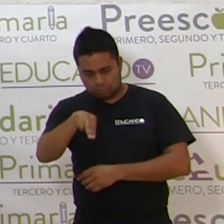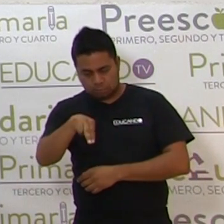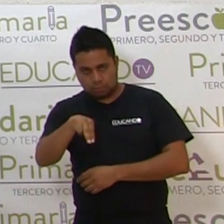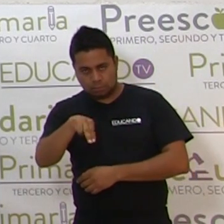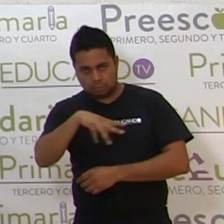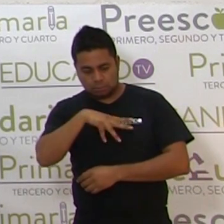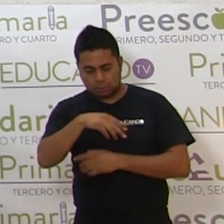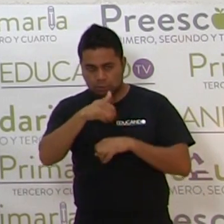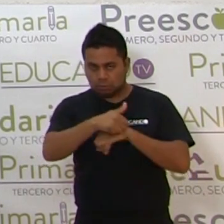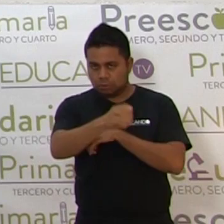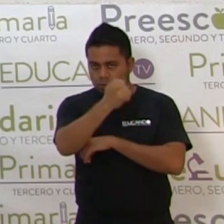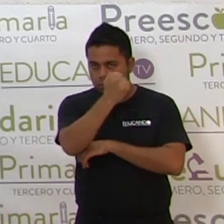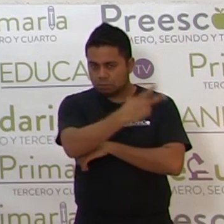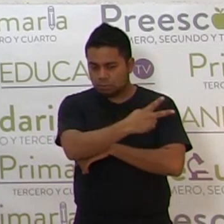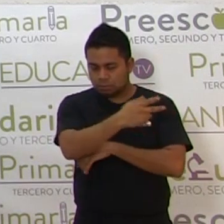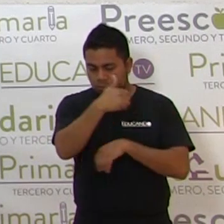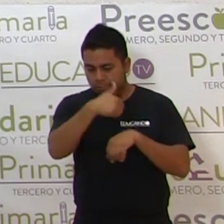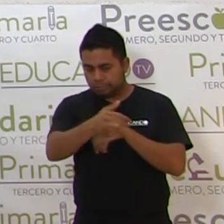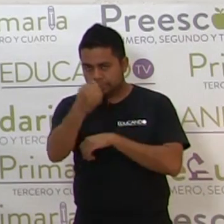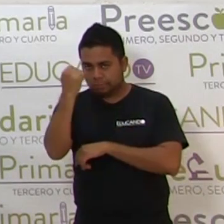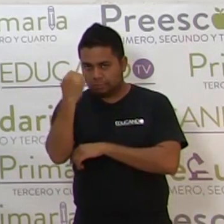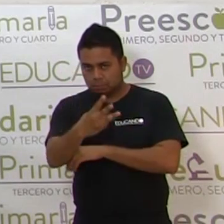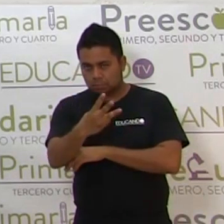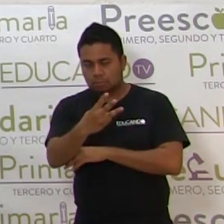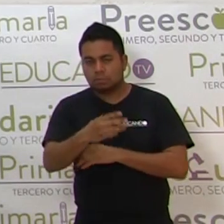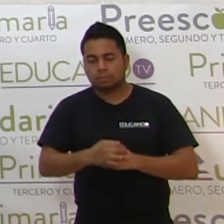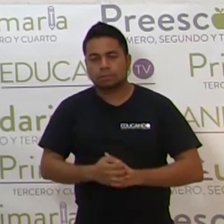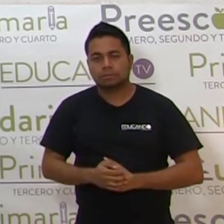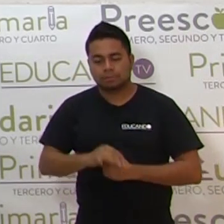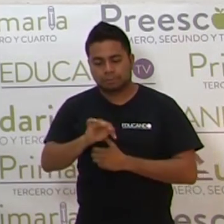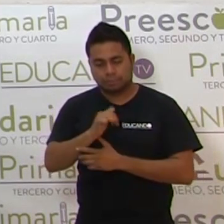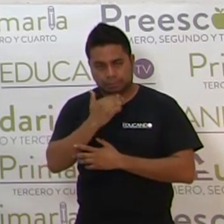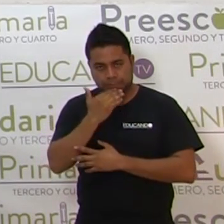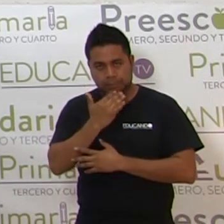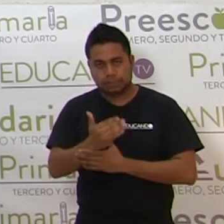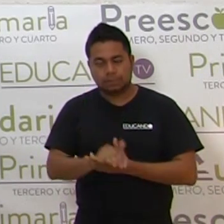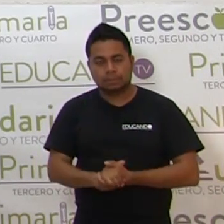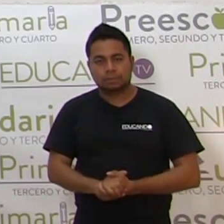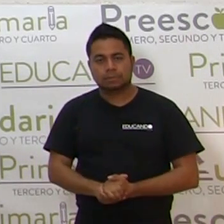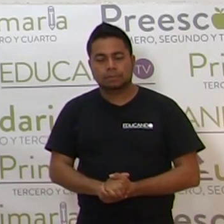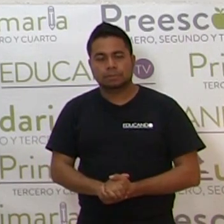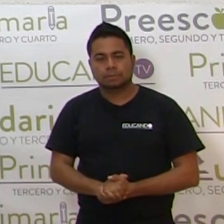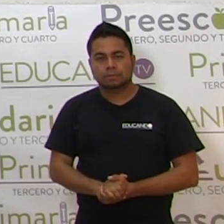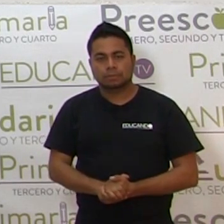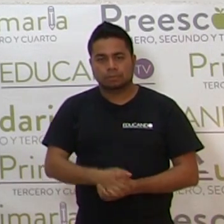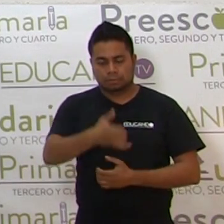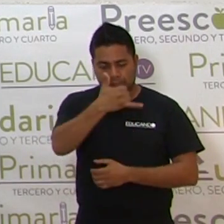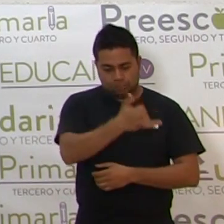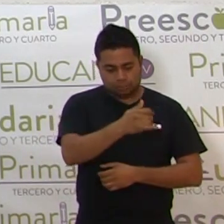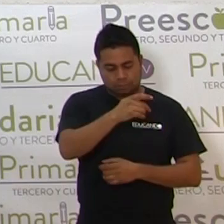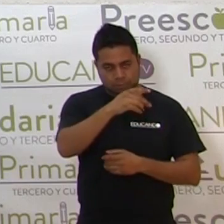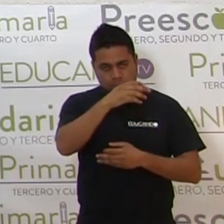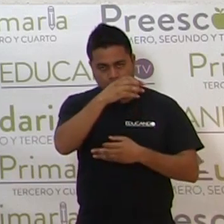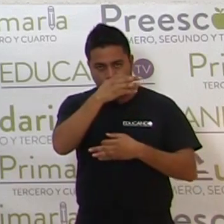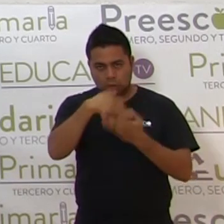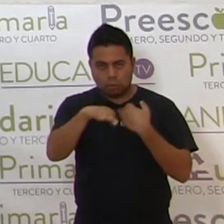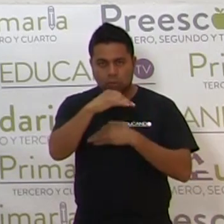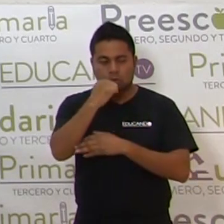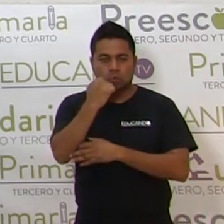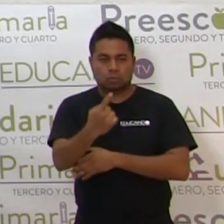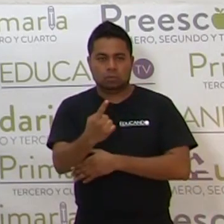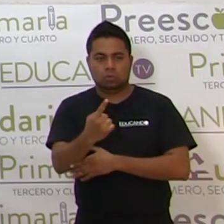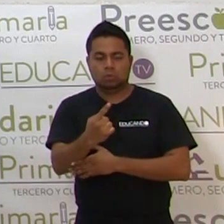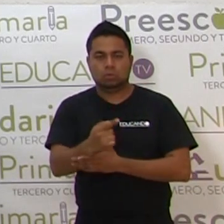la 2 y esta sería la 3. ¿Bien? Y todo un